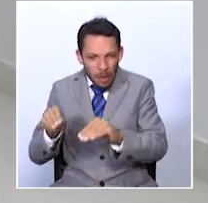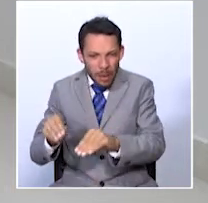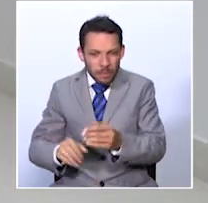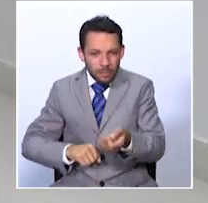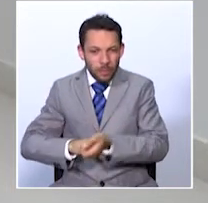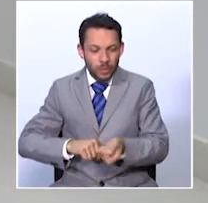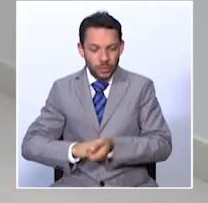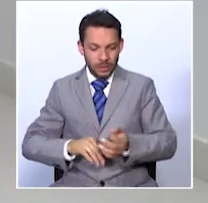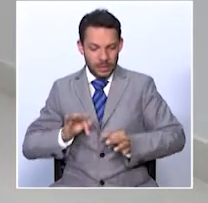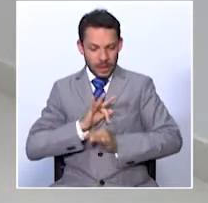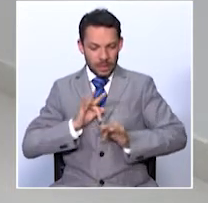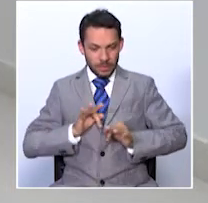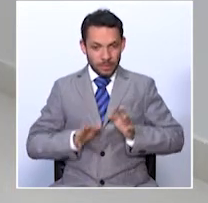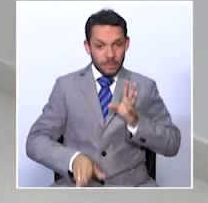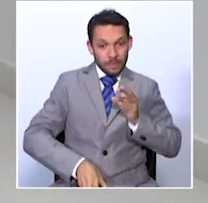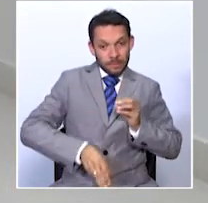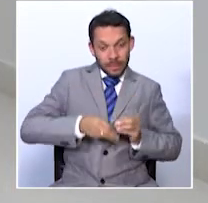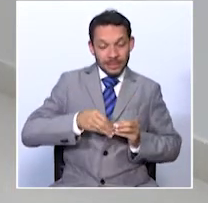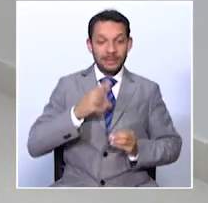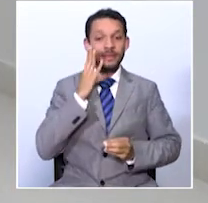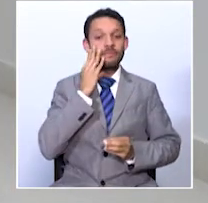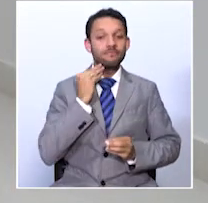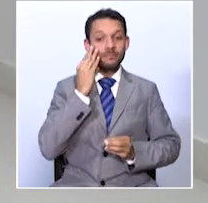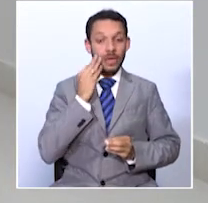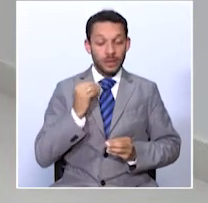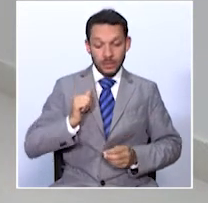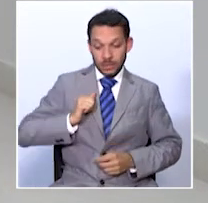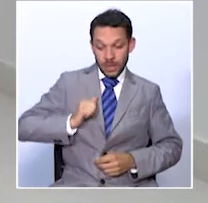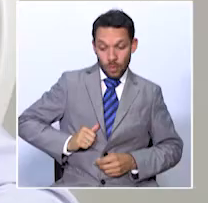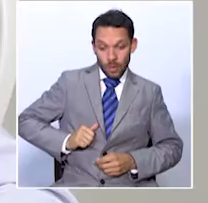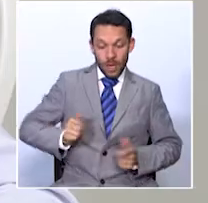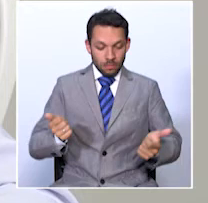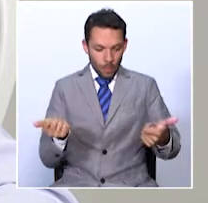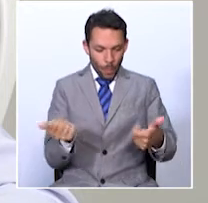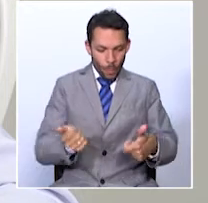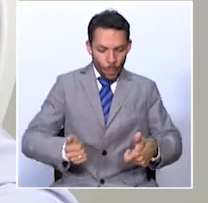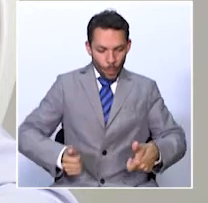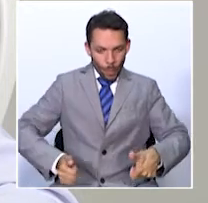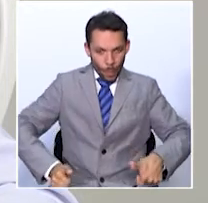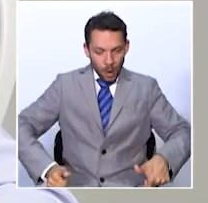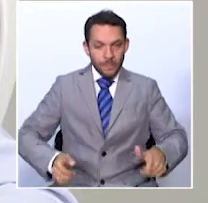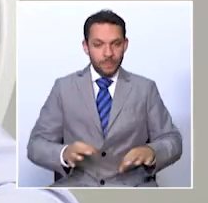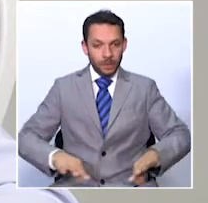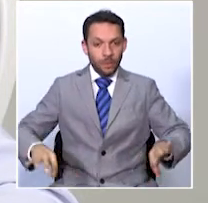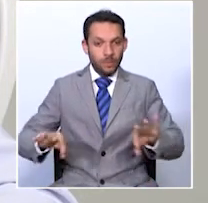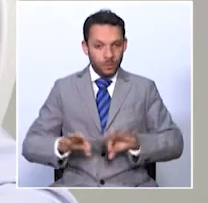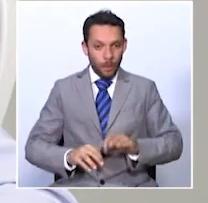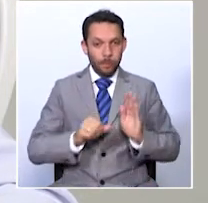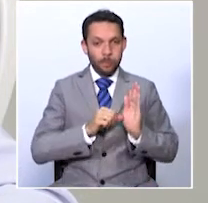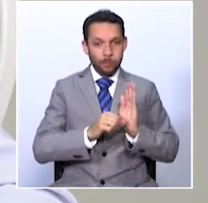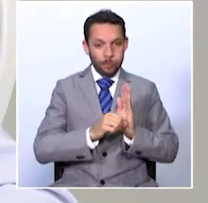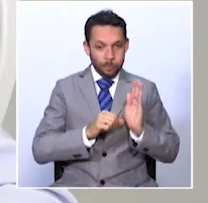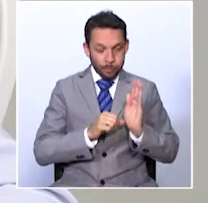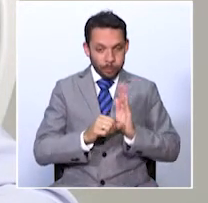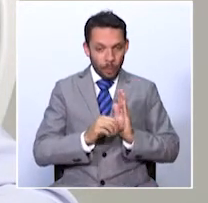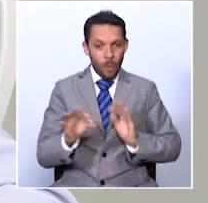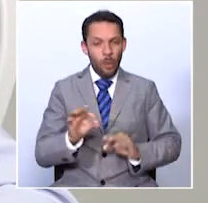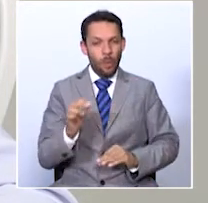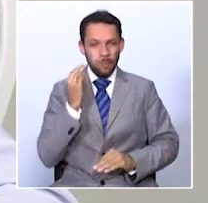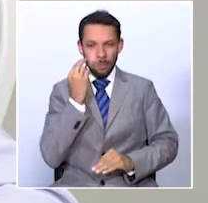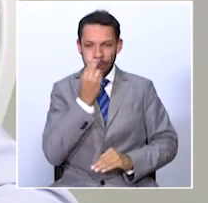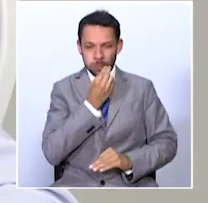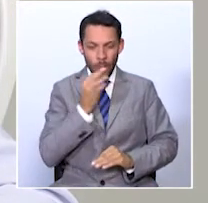y es una mujer con una amplia experiencia en cirugía plástica, quien nos apoya también en nuestros parques de la salud en este tipo